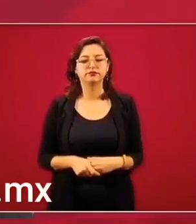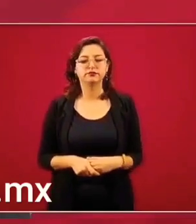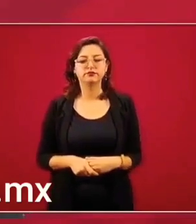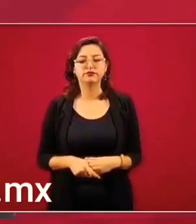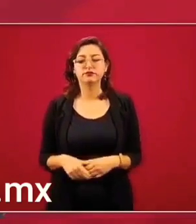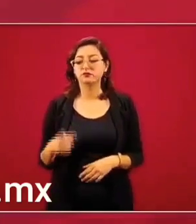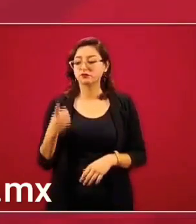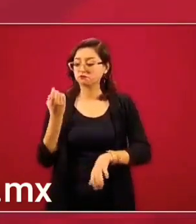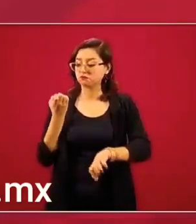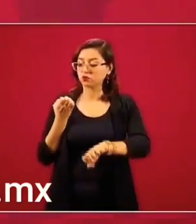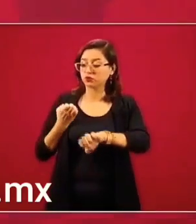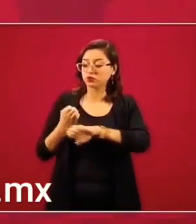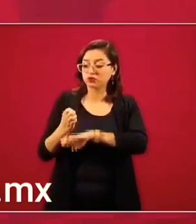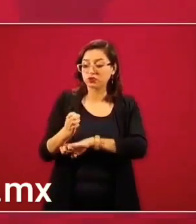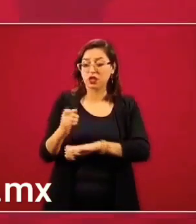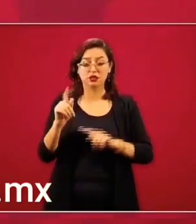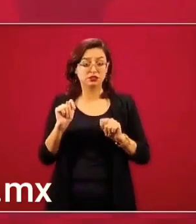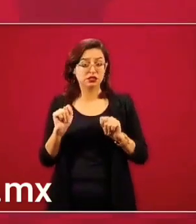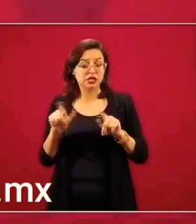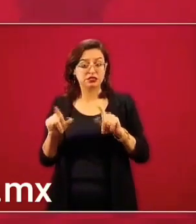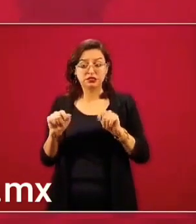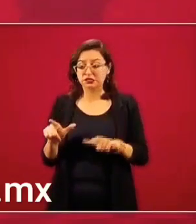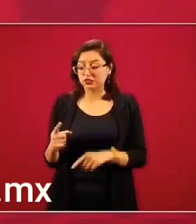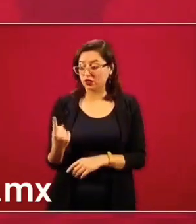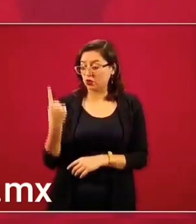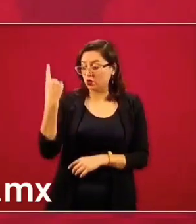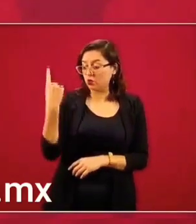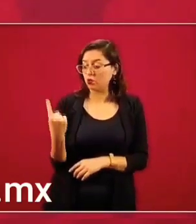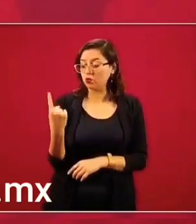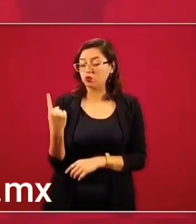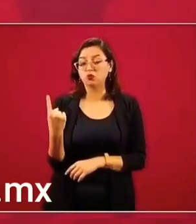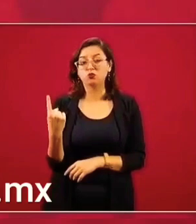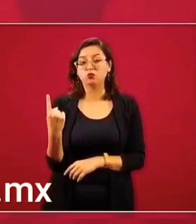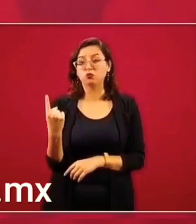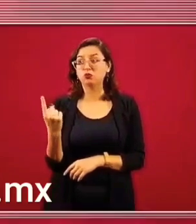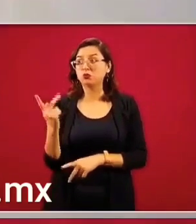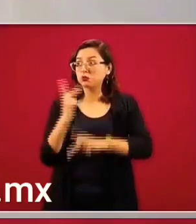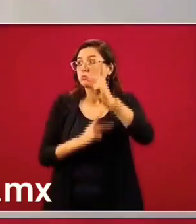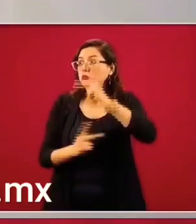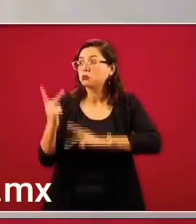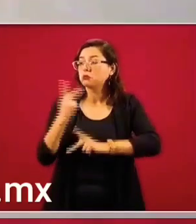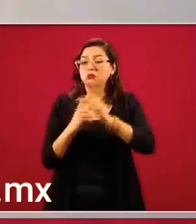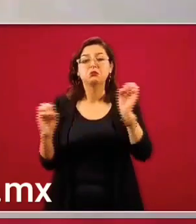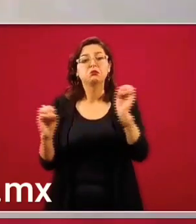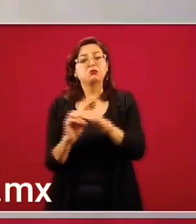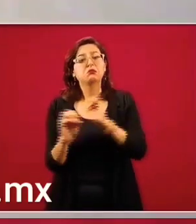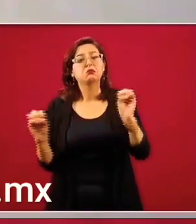Es el único estado que no tiene deuda pública.